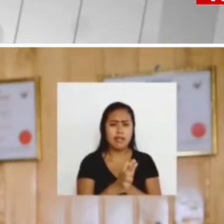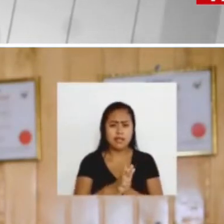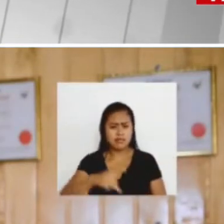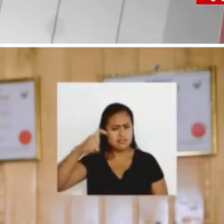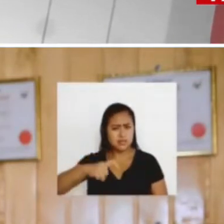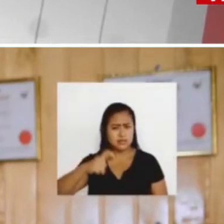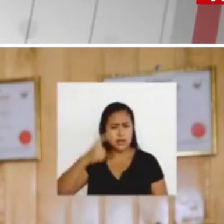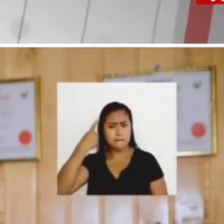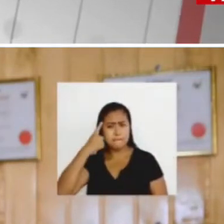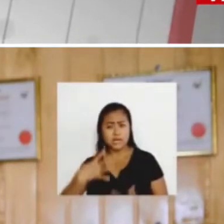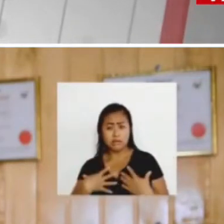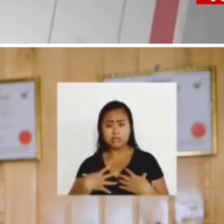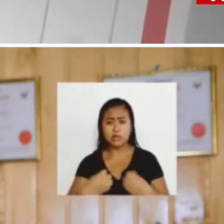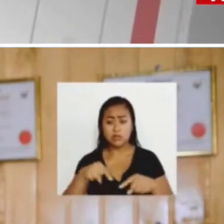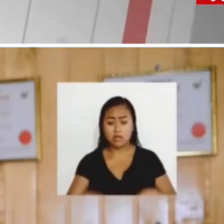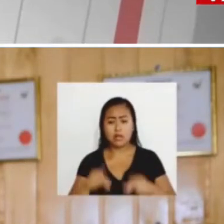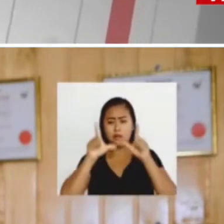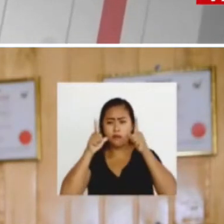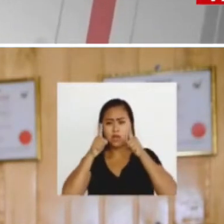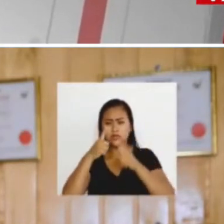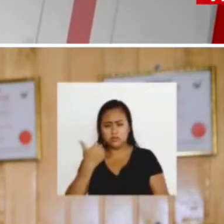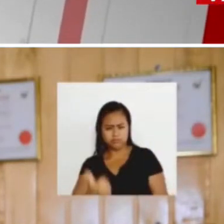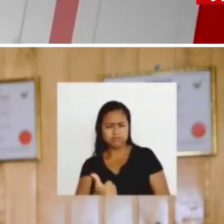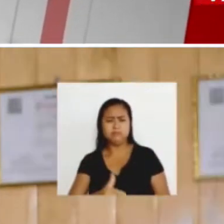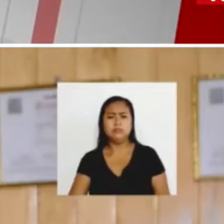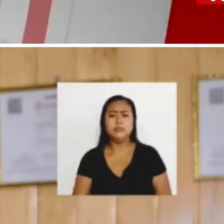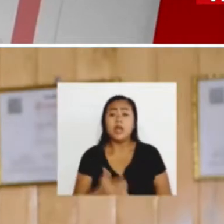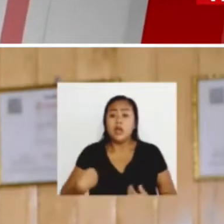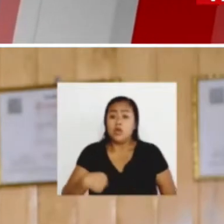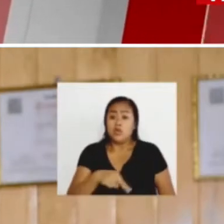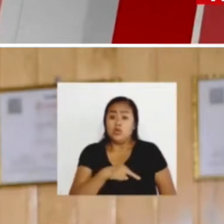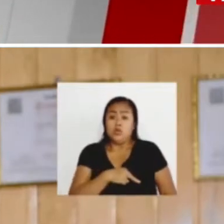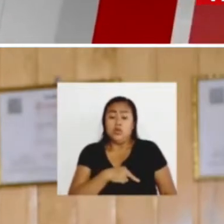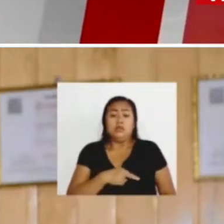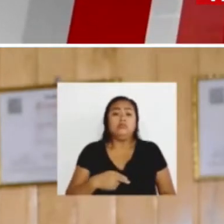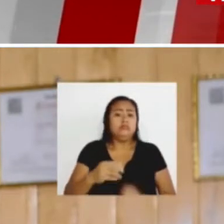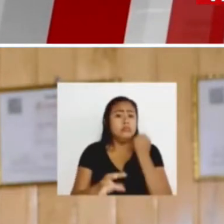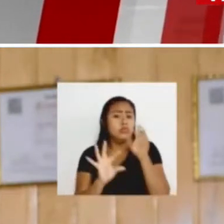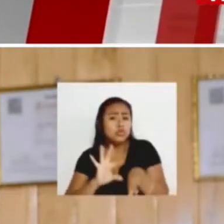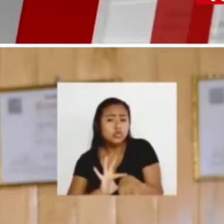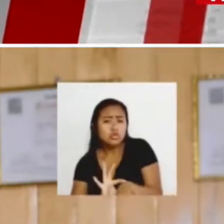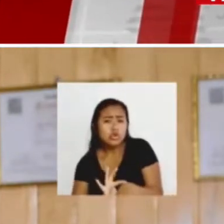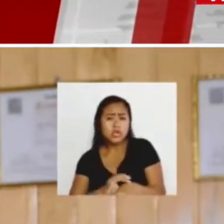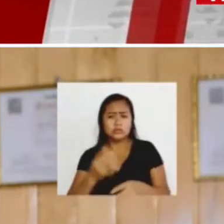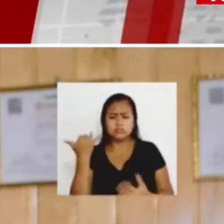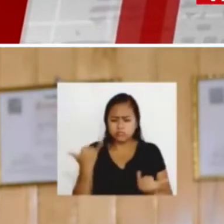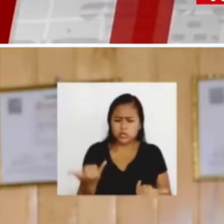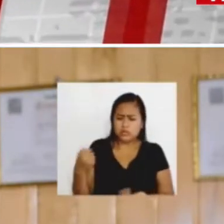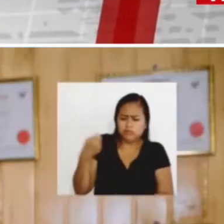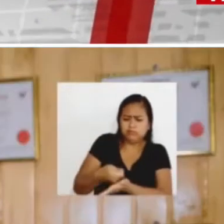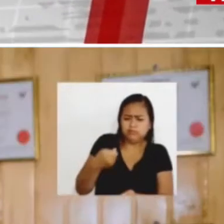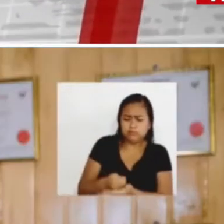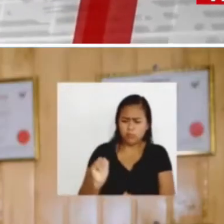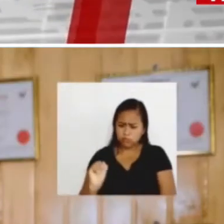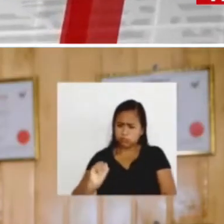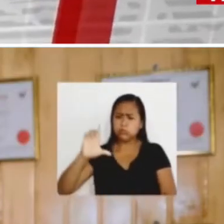hay un grupo económico que maneja muchas de las encuestas. Yo sí estoy convencido, Hugo, que don César